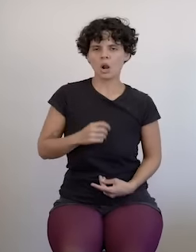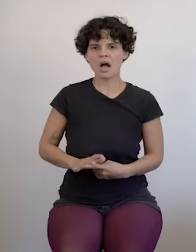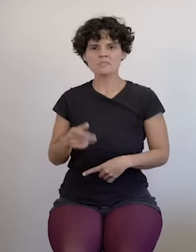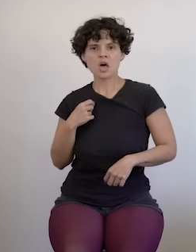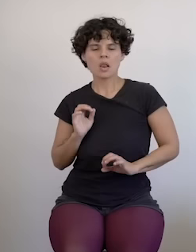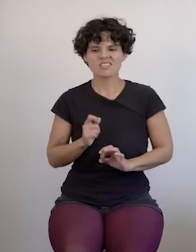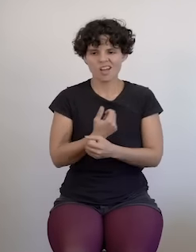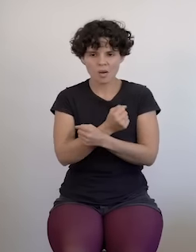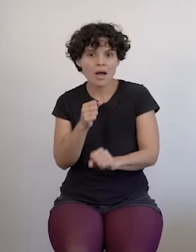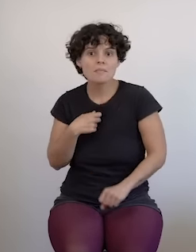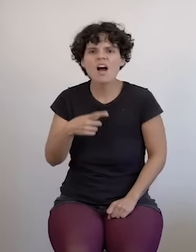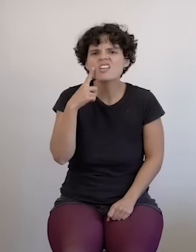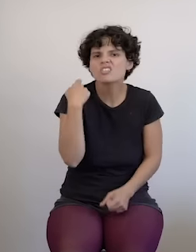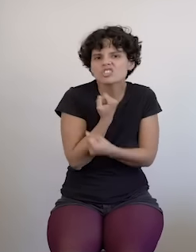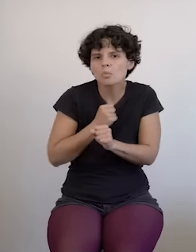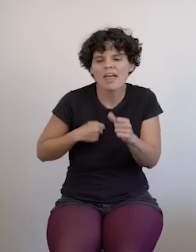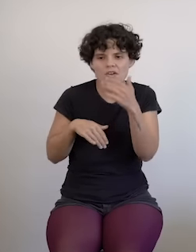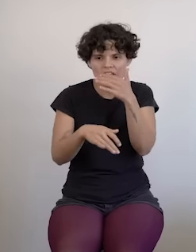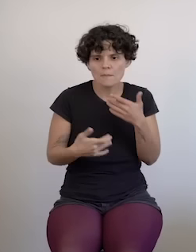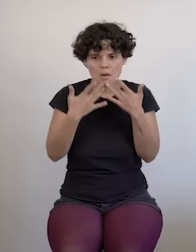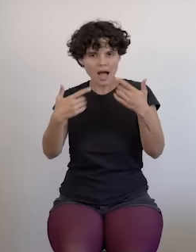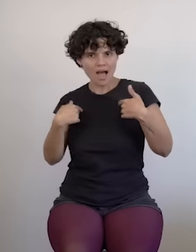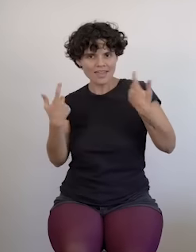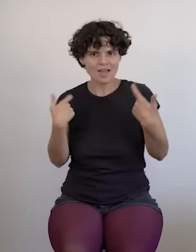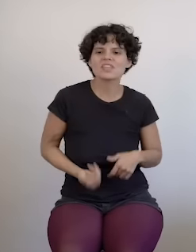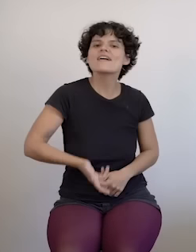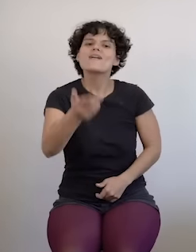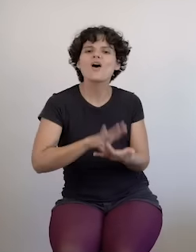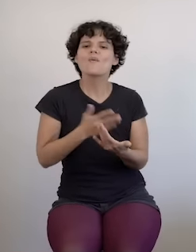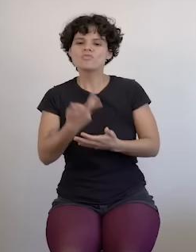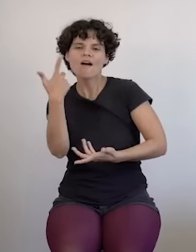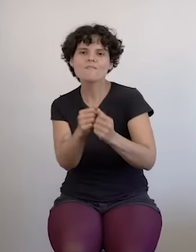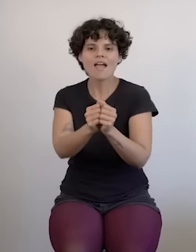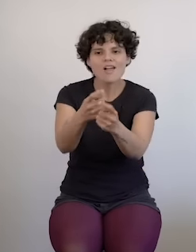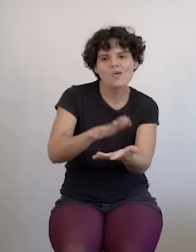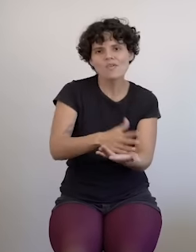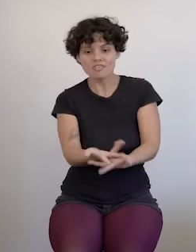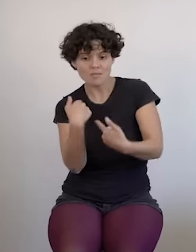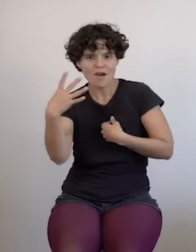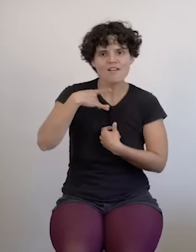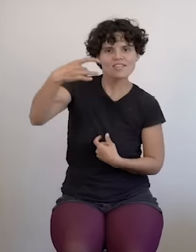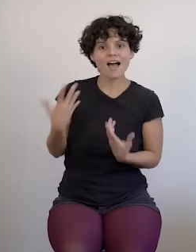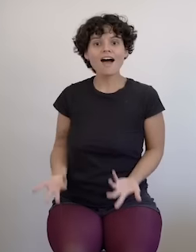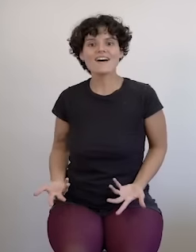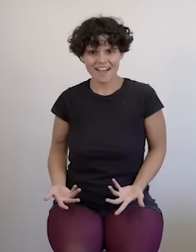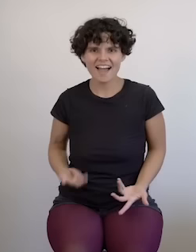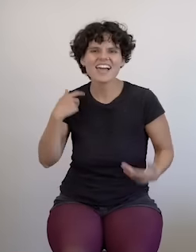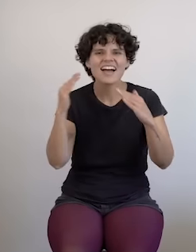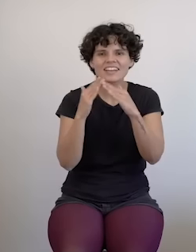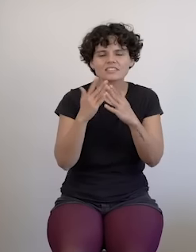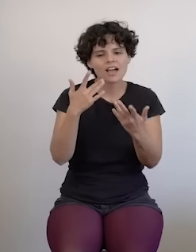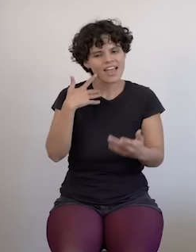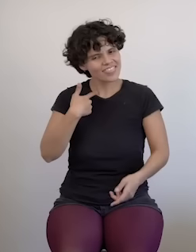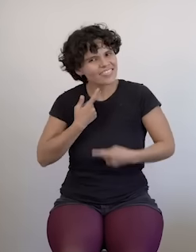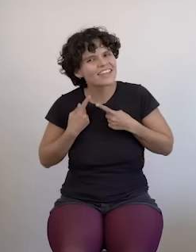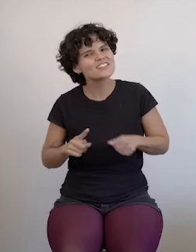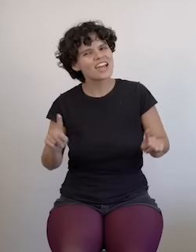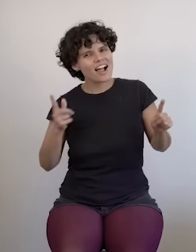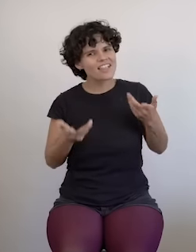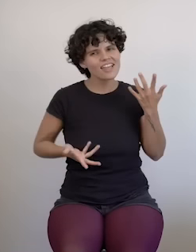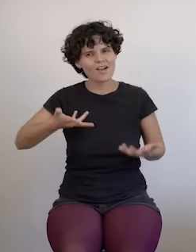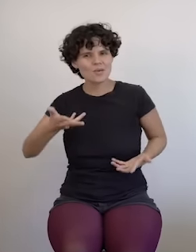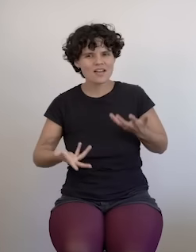rapear, pongo la papa a los hijos, así, oye, weón. Pero si, ¿qué pasa, compañero? ¿Cómo has estado? Aquí estamos preparados en la casa de mi compañero que me ha invitado.